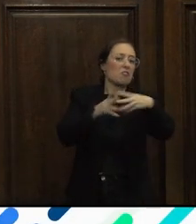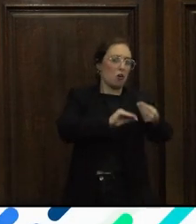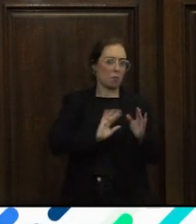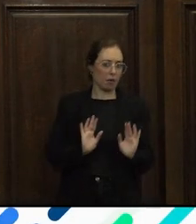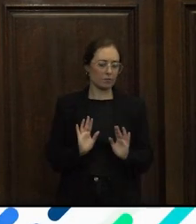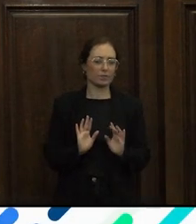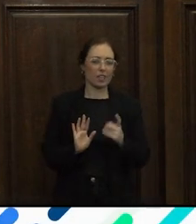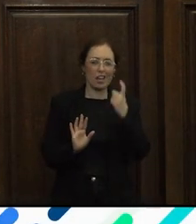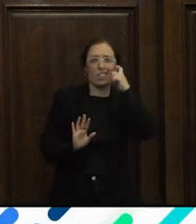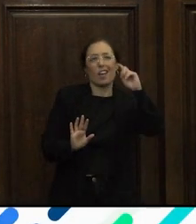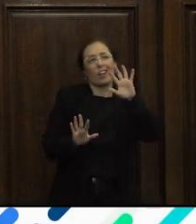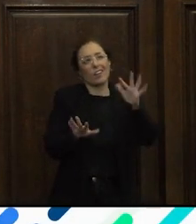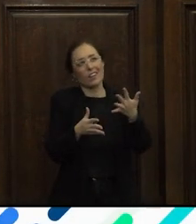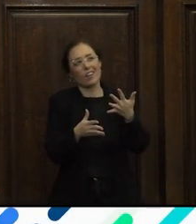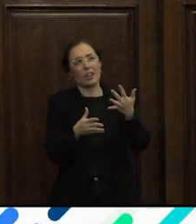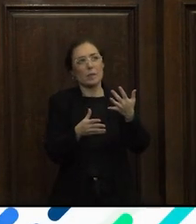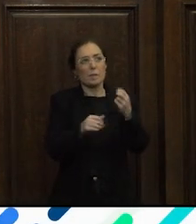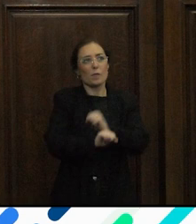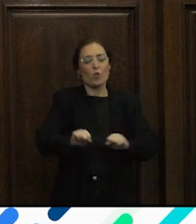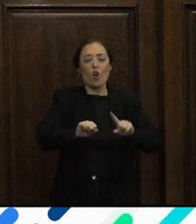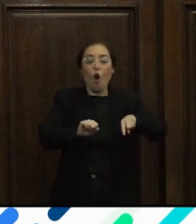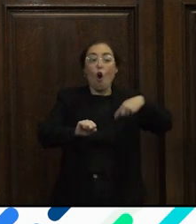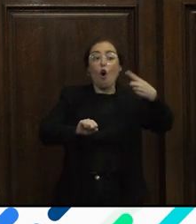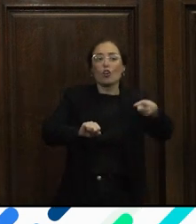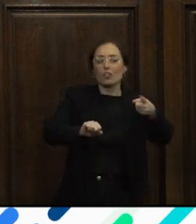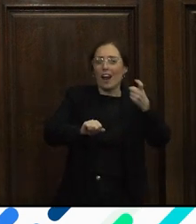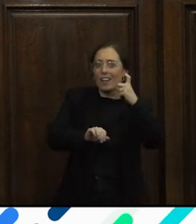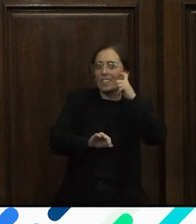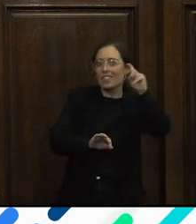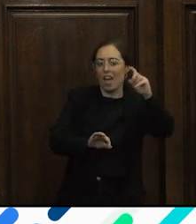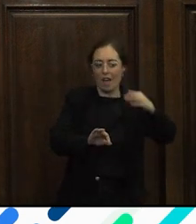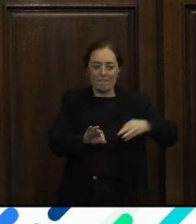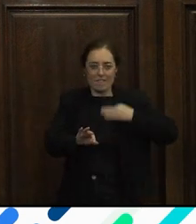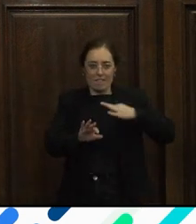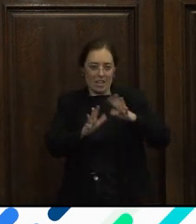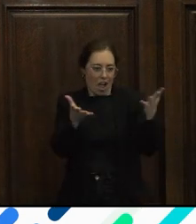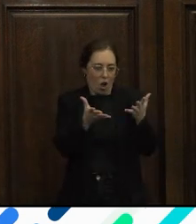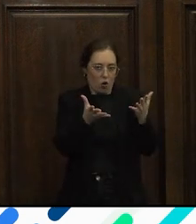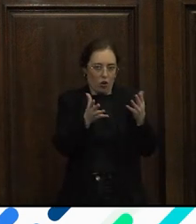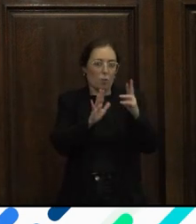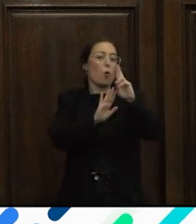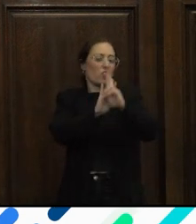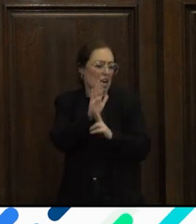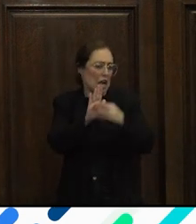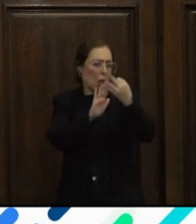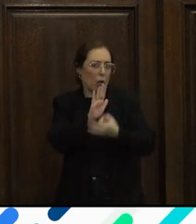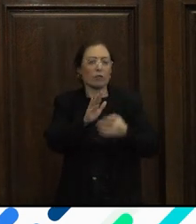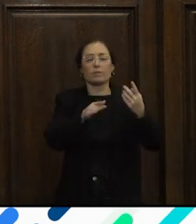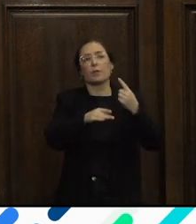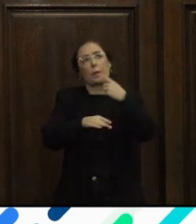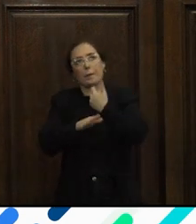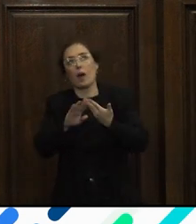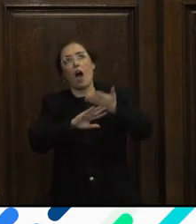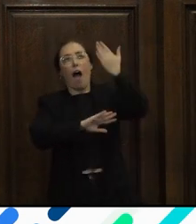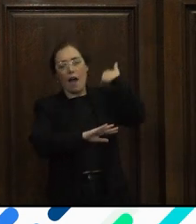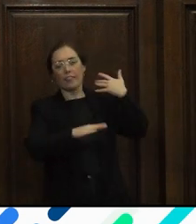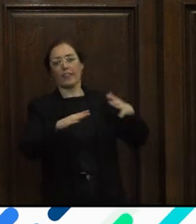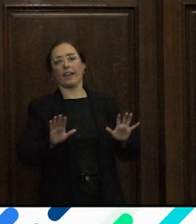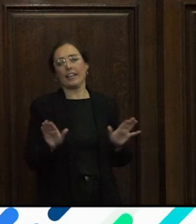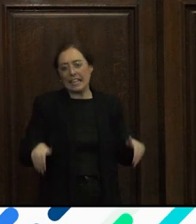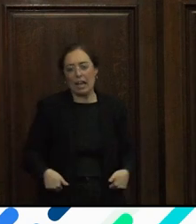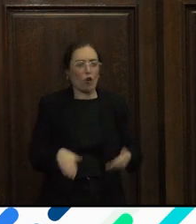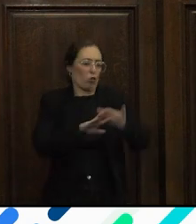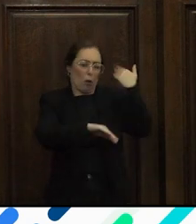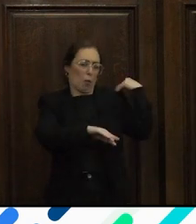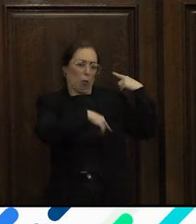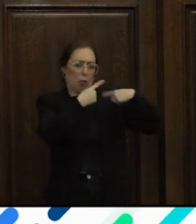en principio la hipótesis sería que se está generando otro régimen, ¿no? Como así hacia atrás podemos poner la Edad Media, etcétera, los griegos,